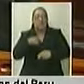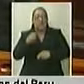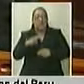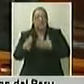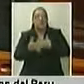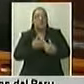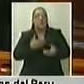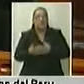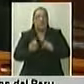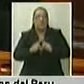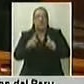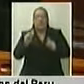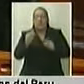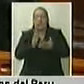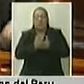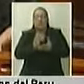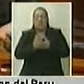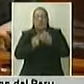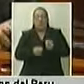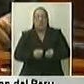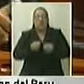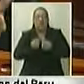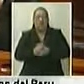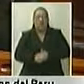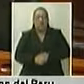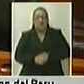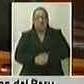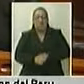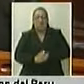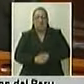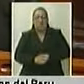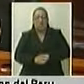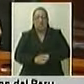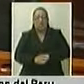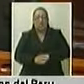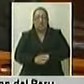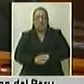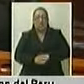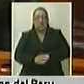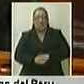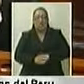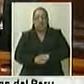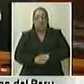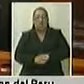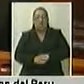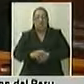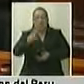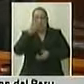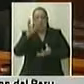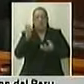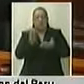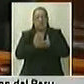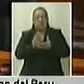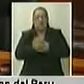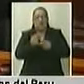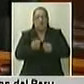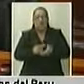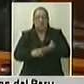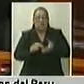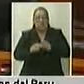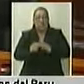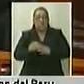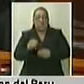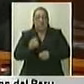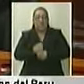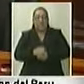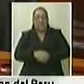Panamá, pero no hay colegios agrarios. El Perú quiere un colegio agrario que se dedique netamente